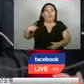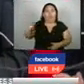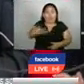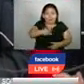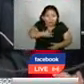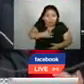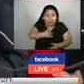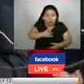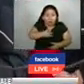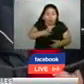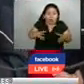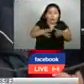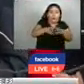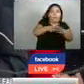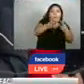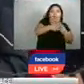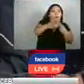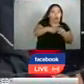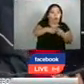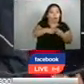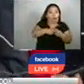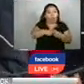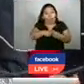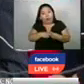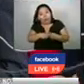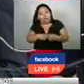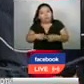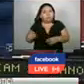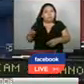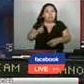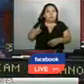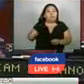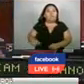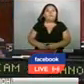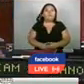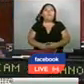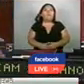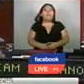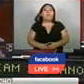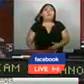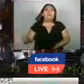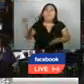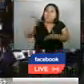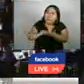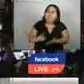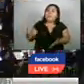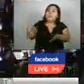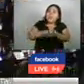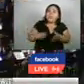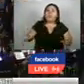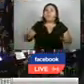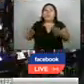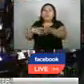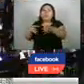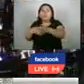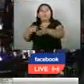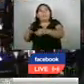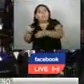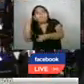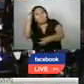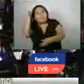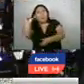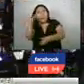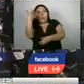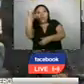a prestar como fracción legislativa a un acto ilegal. En reiteradas ocasiones, diputados de Nuevas Ideas hicieron